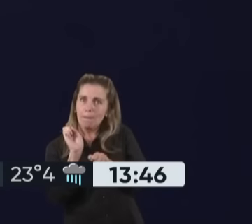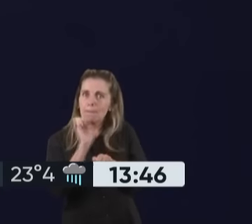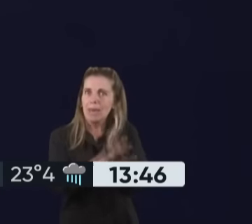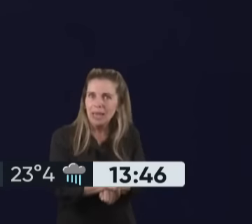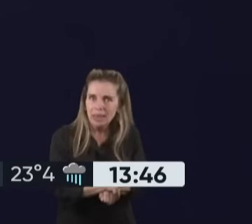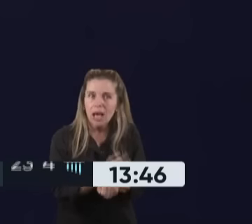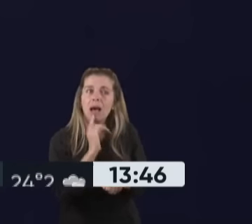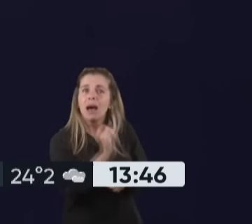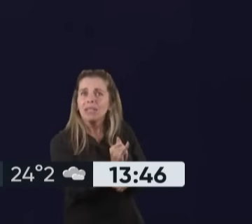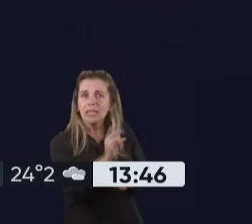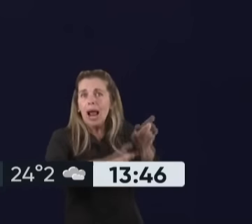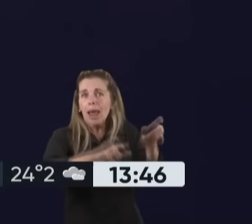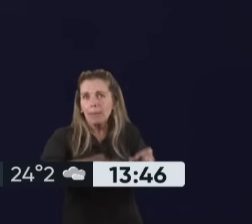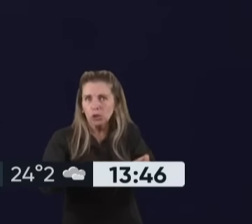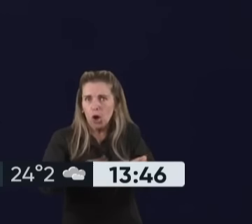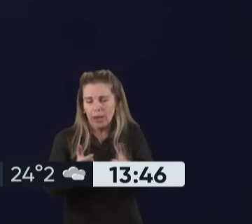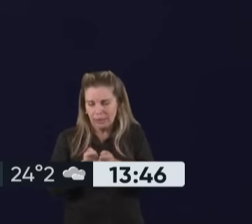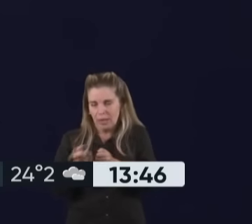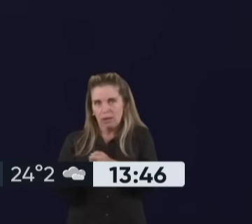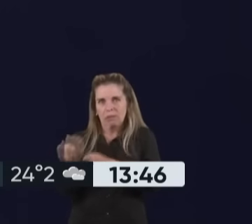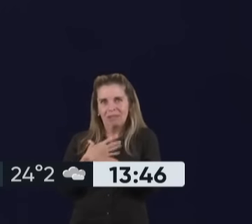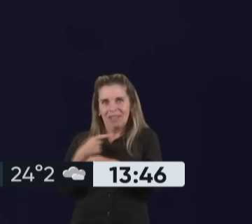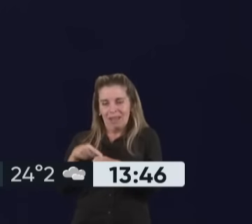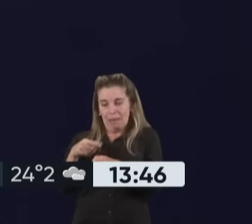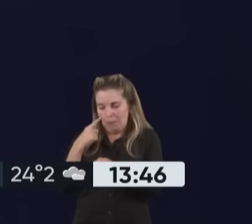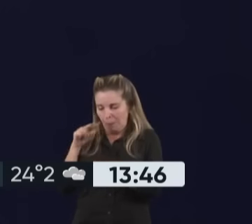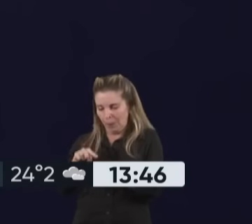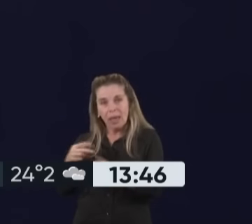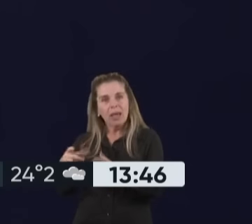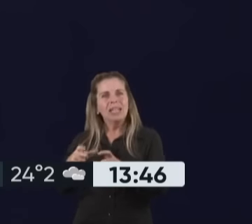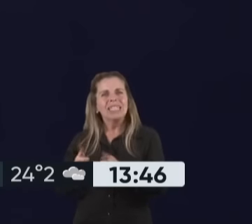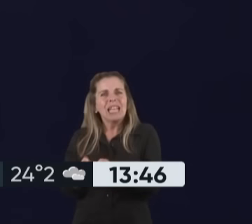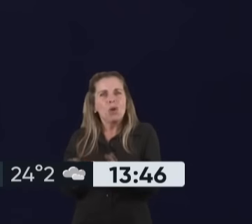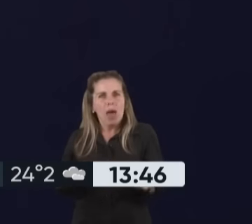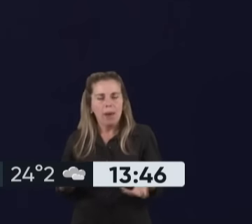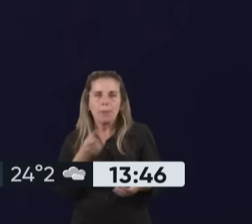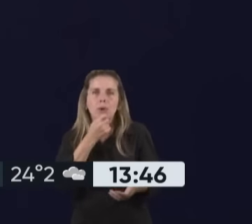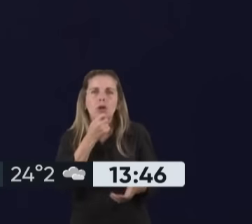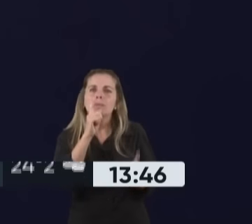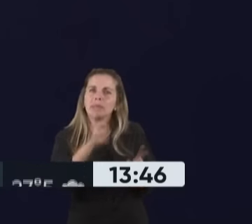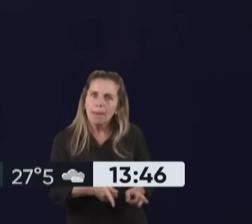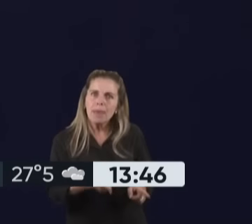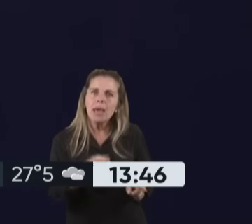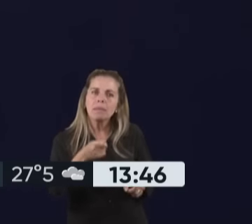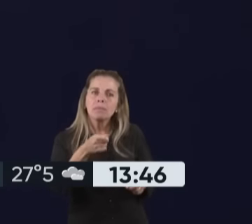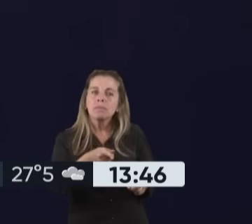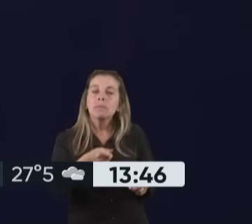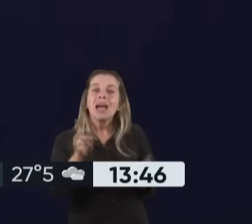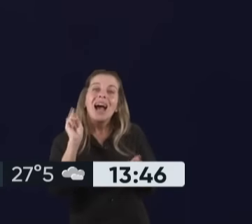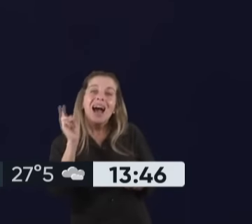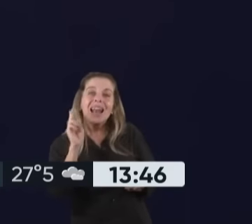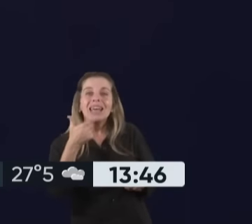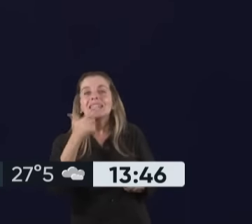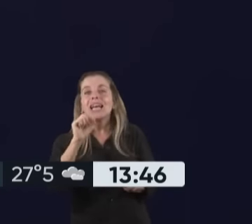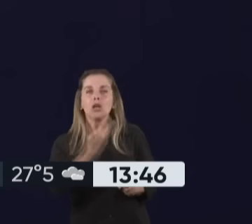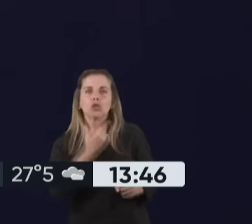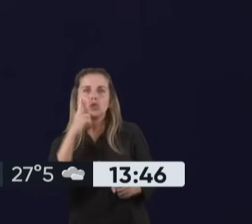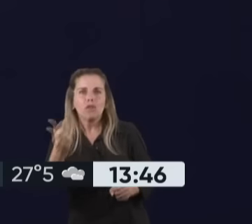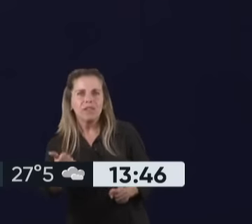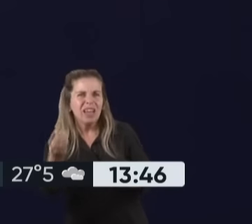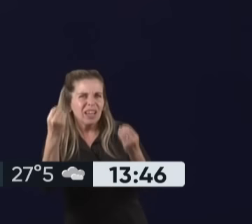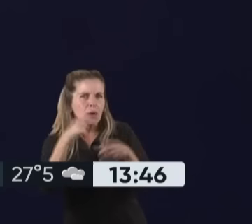de la zona afectada. También va a servir para algo que nosotros usamos mucho en seguridad, que es el Alerta Sofía,